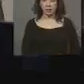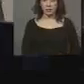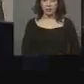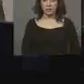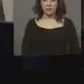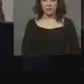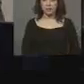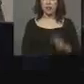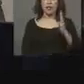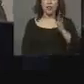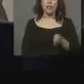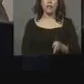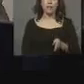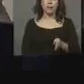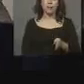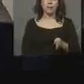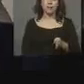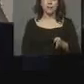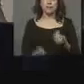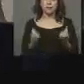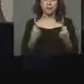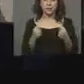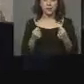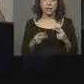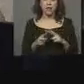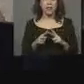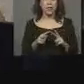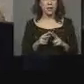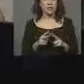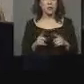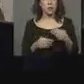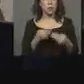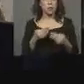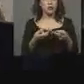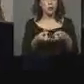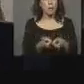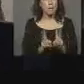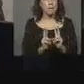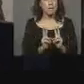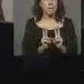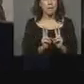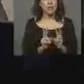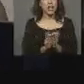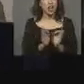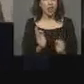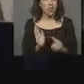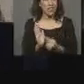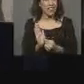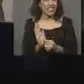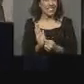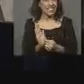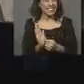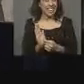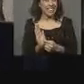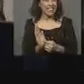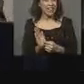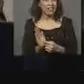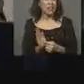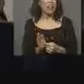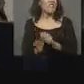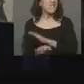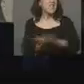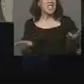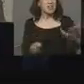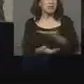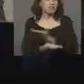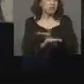sentido debemos procurar llevar adelante un proceso que permita que conductas como esta sean definitivamente